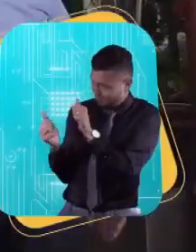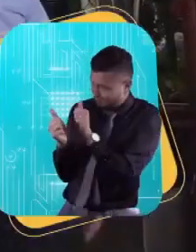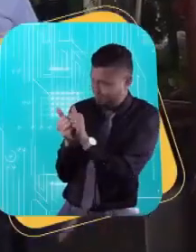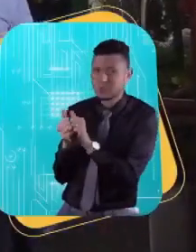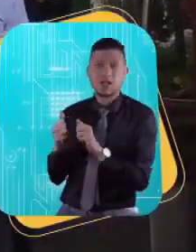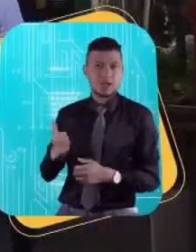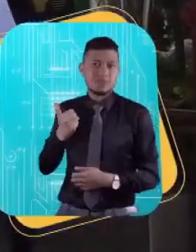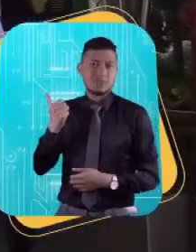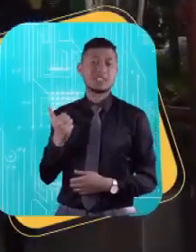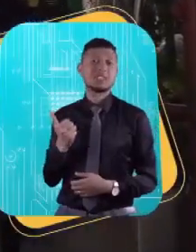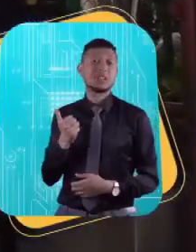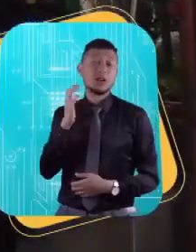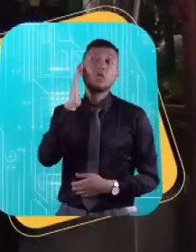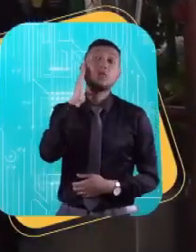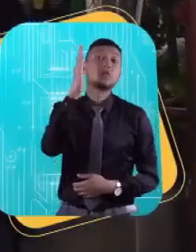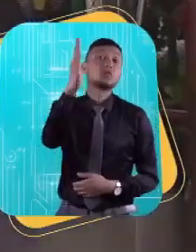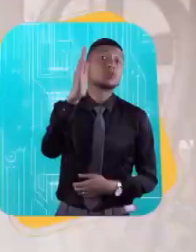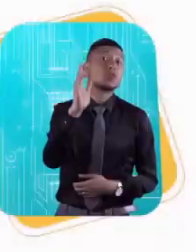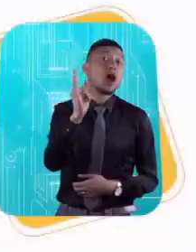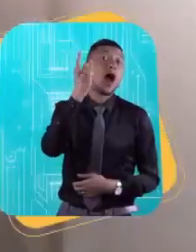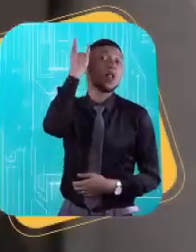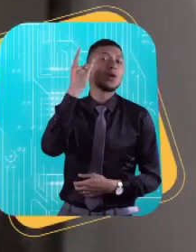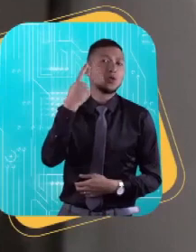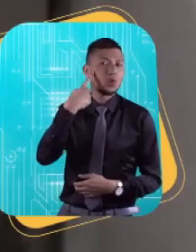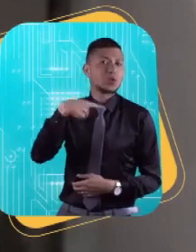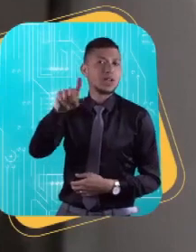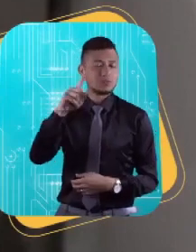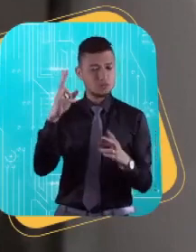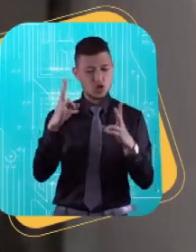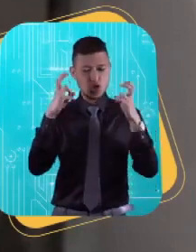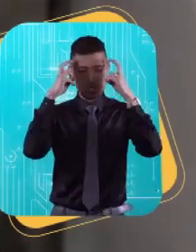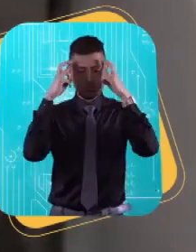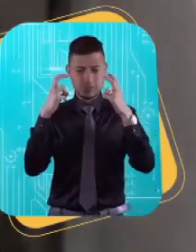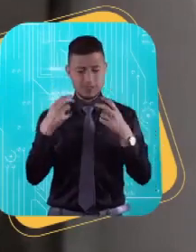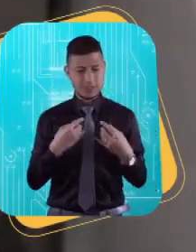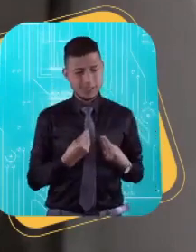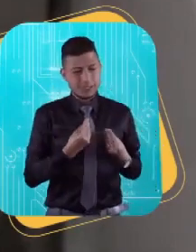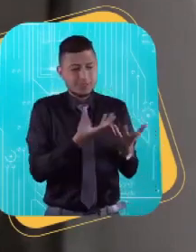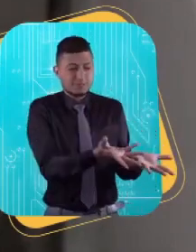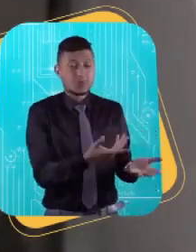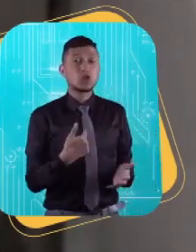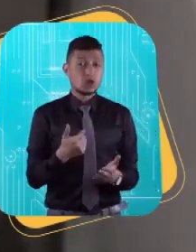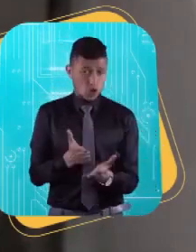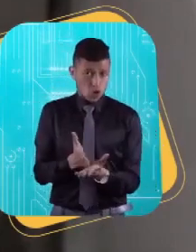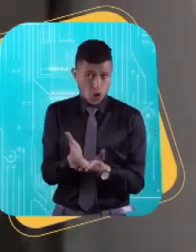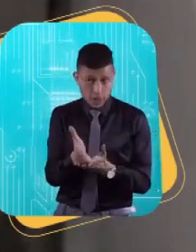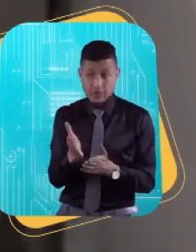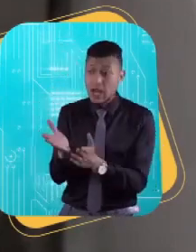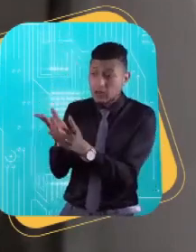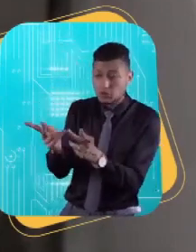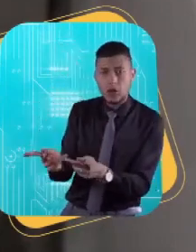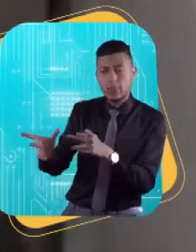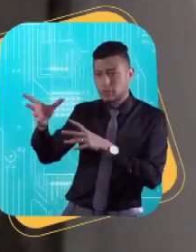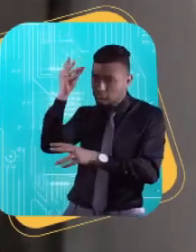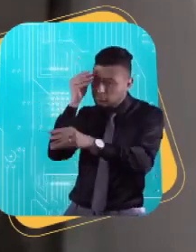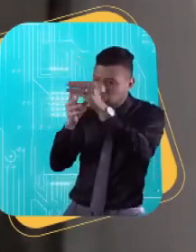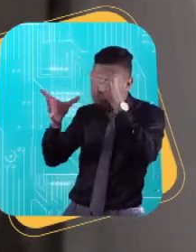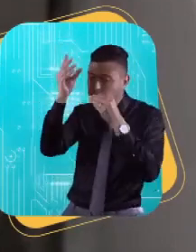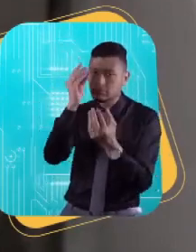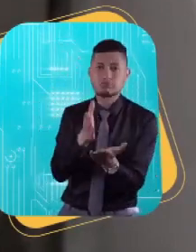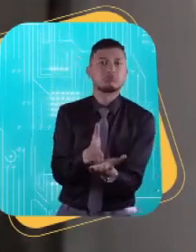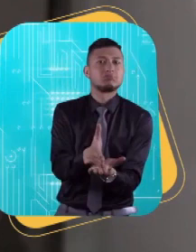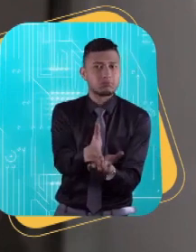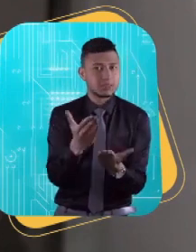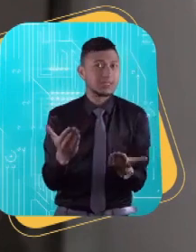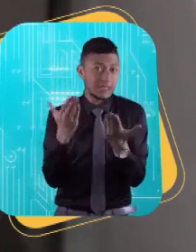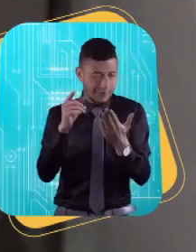siga enseñando, siga enseñando. Y llegará el día que terminan transmitiendo esos conocimientos. Yo sigo aprendiendo y aprendo